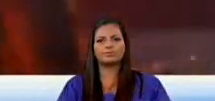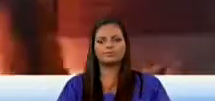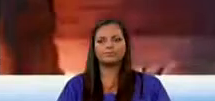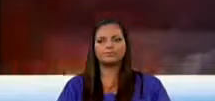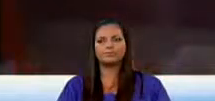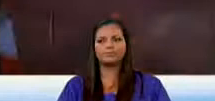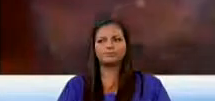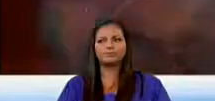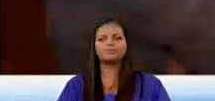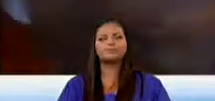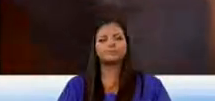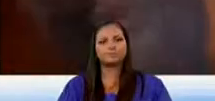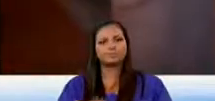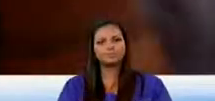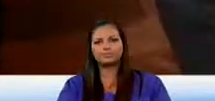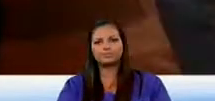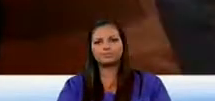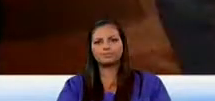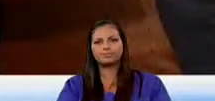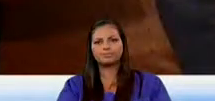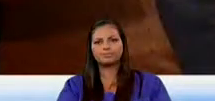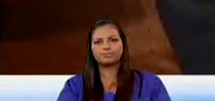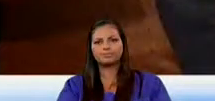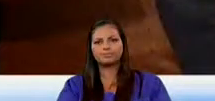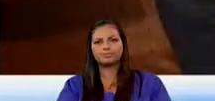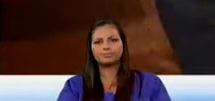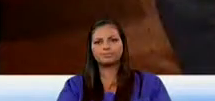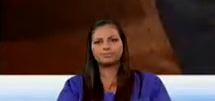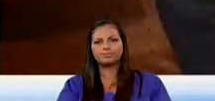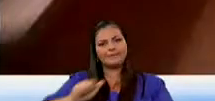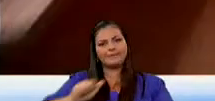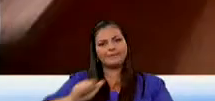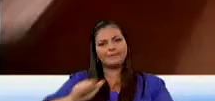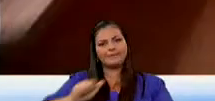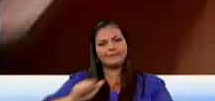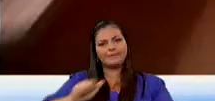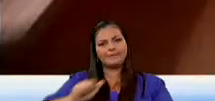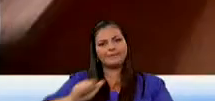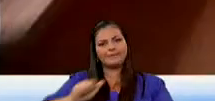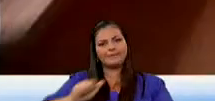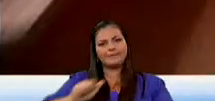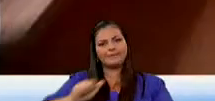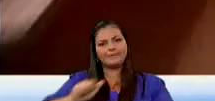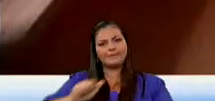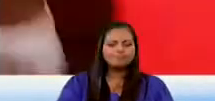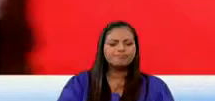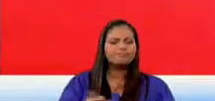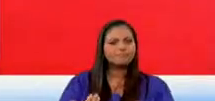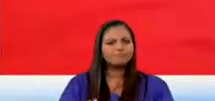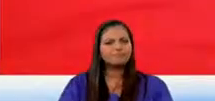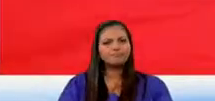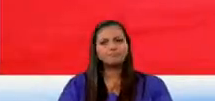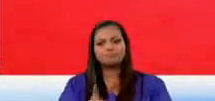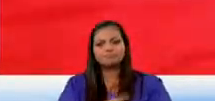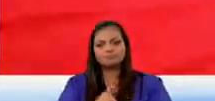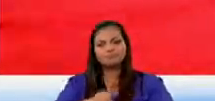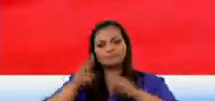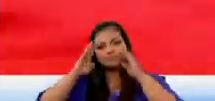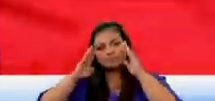El camarógrafo fue trasladado a la casa asistencial más cercana. Su estado de salud es aún